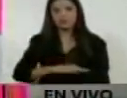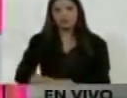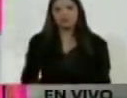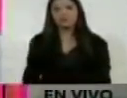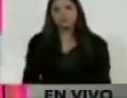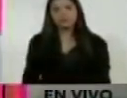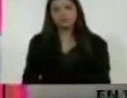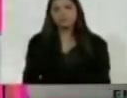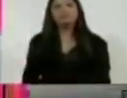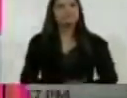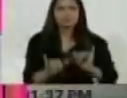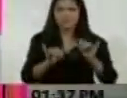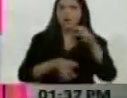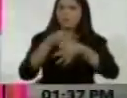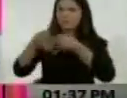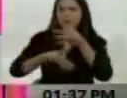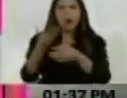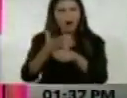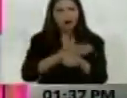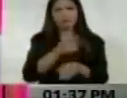Lo estaba explicando Eulogio.